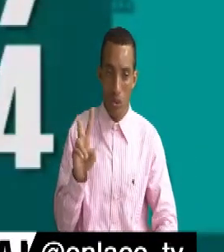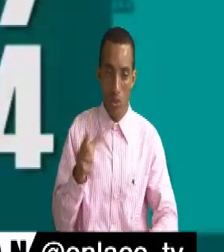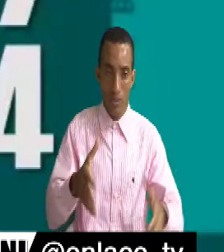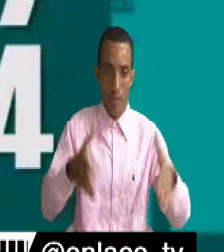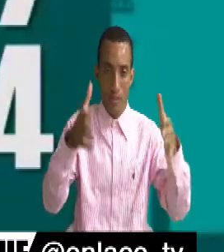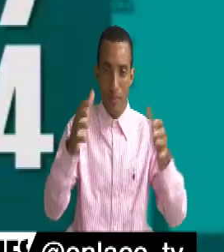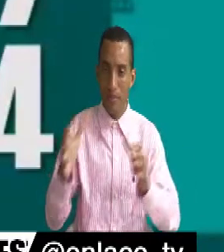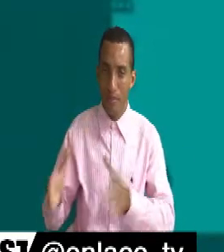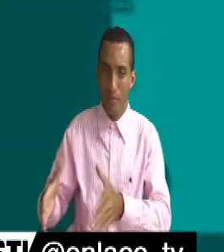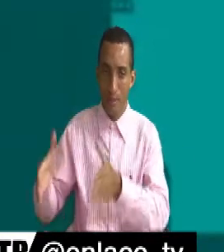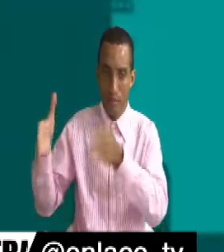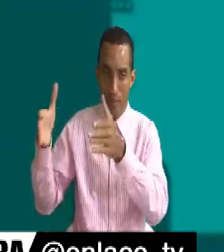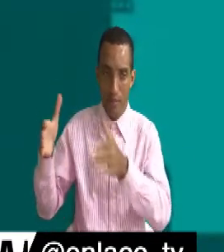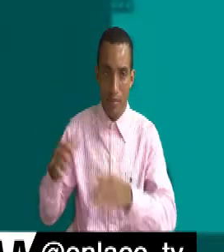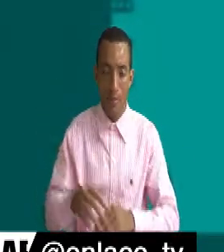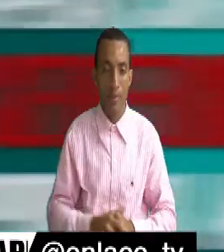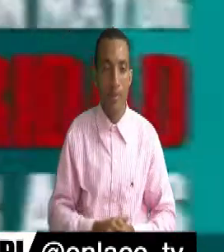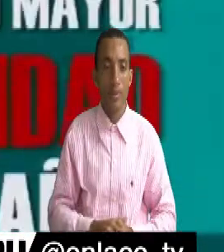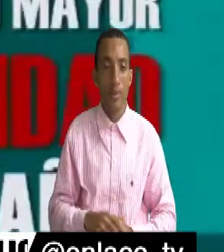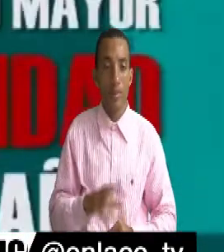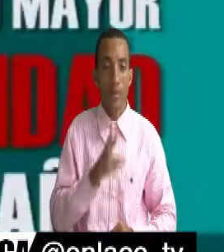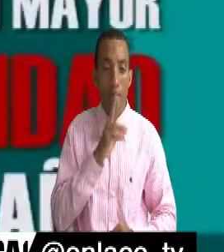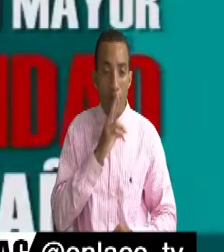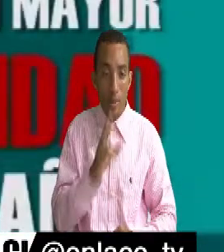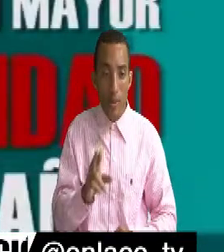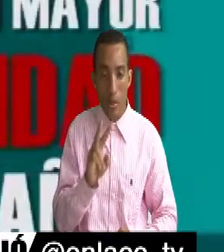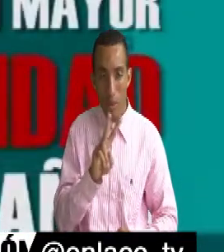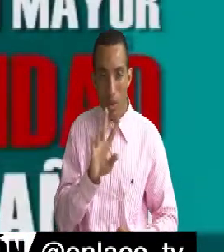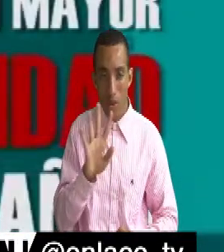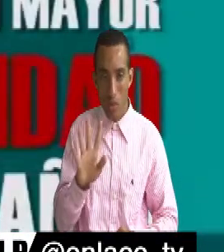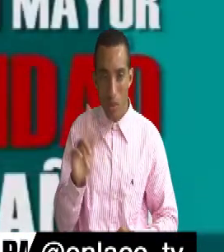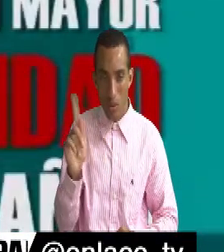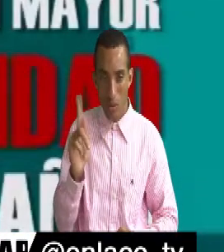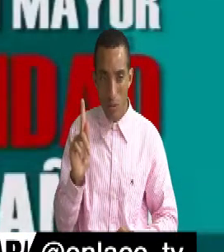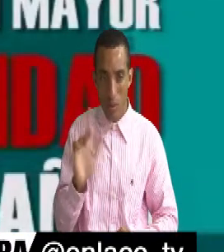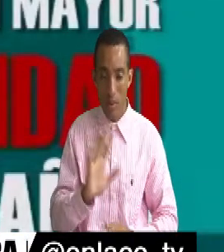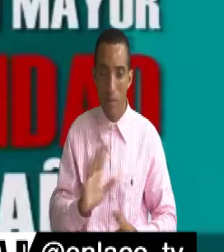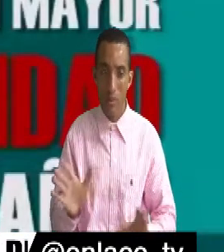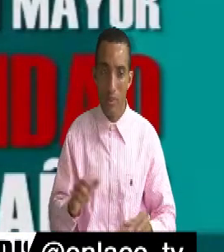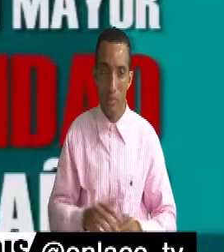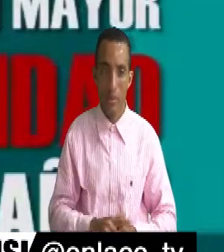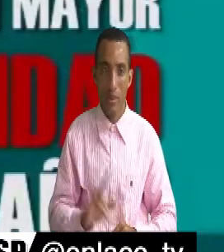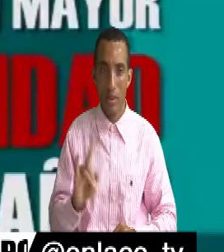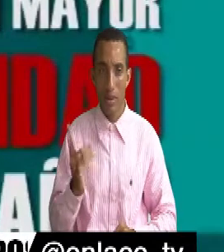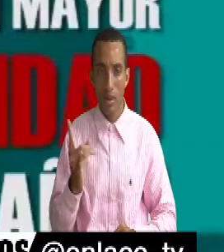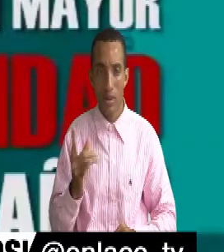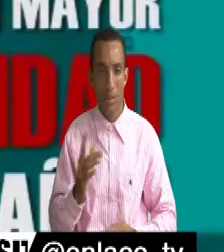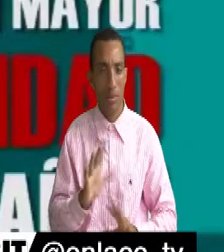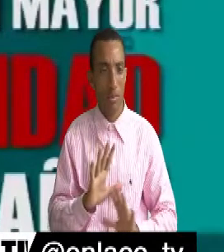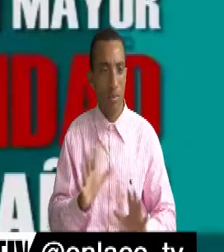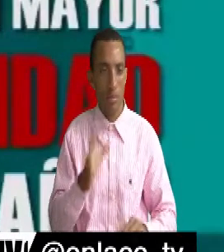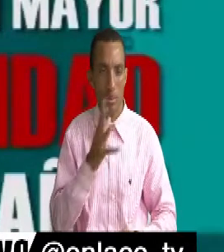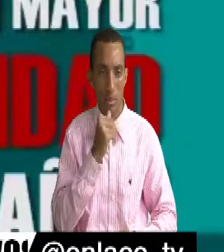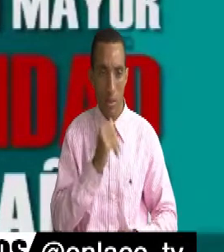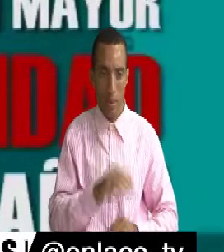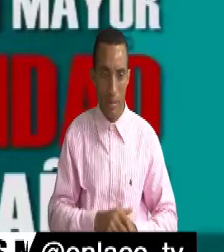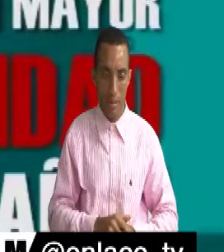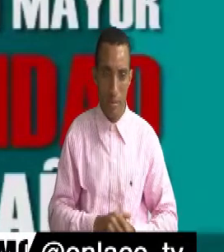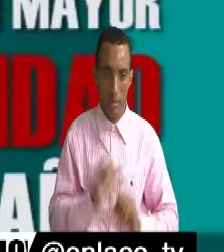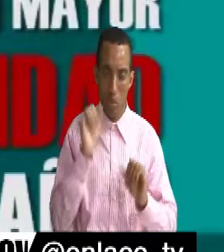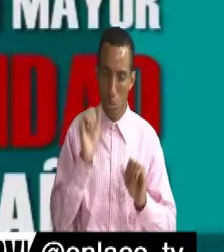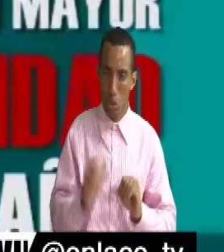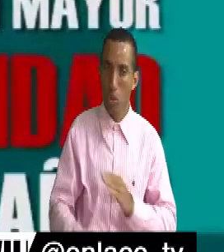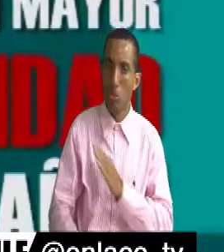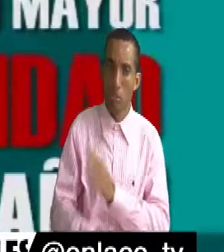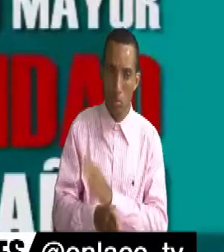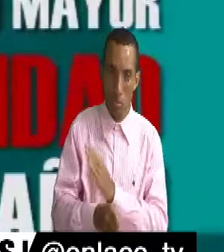el K104. Su respuesta el 24 de febrero afirmaba que no había riesgo alguno y que los tanques podrían continuar operando en las mismas condiciones o